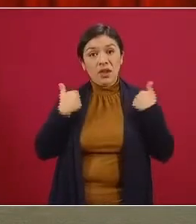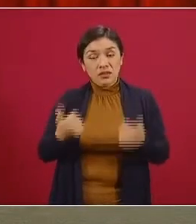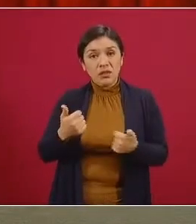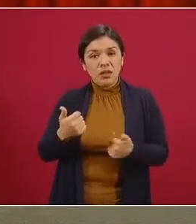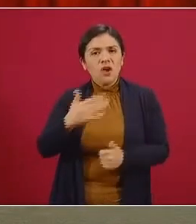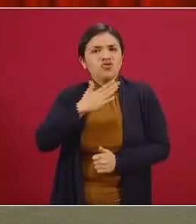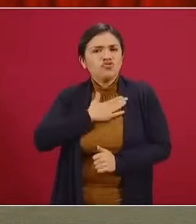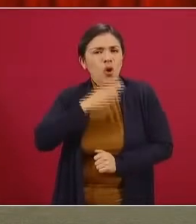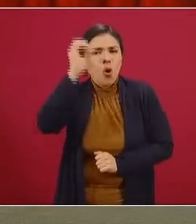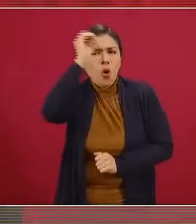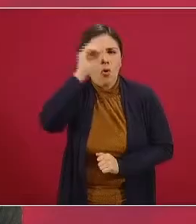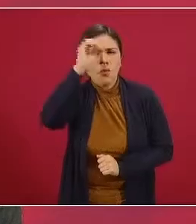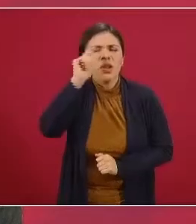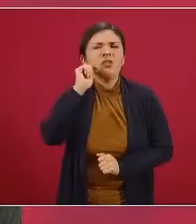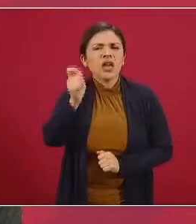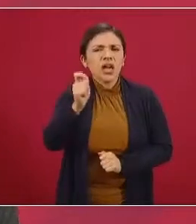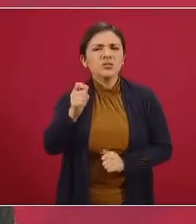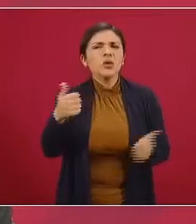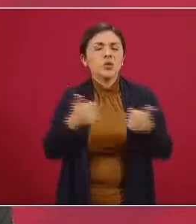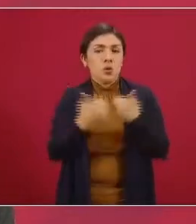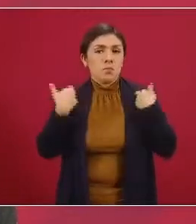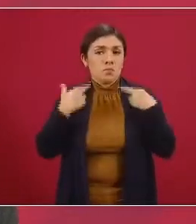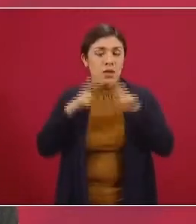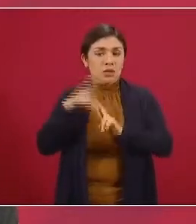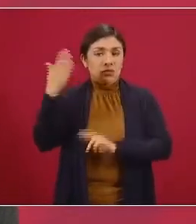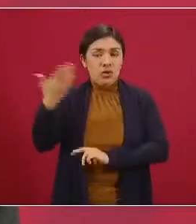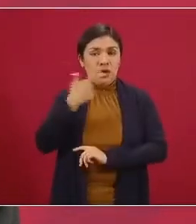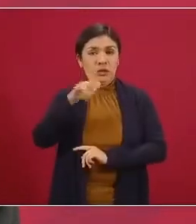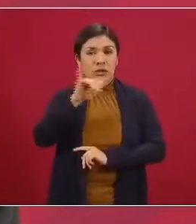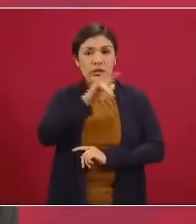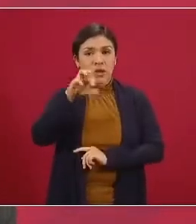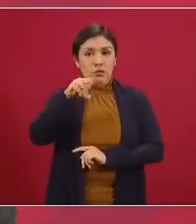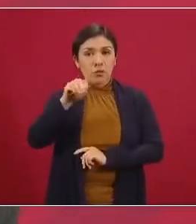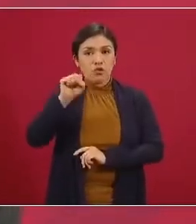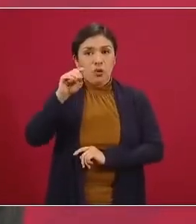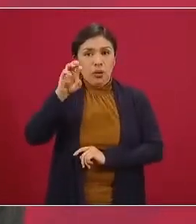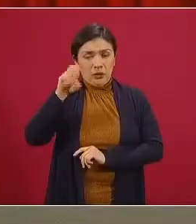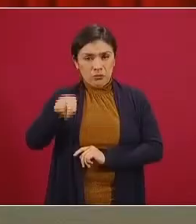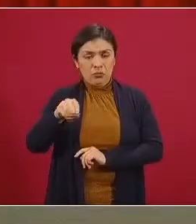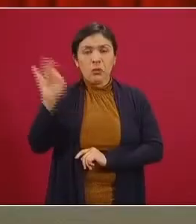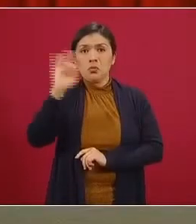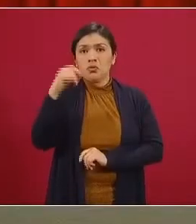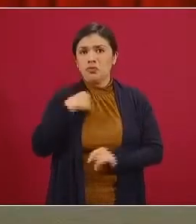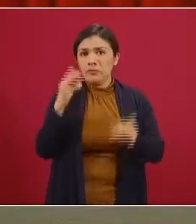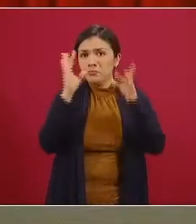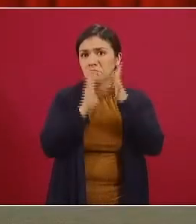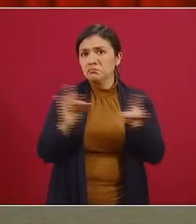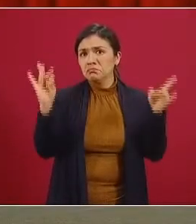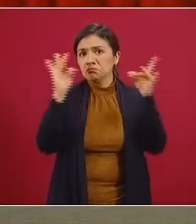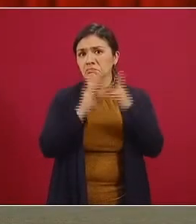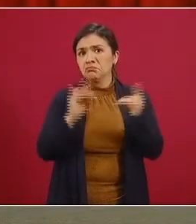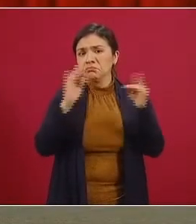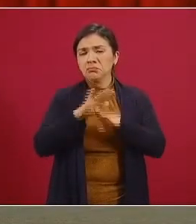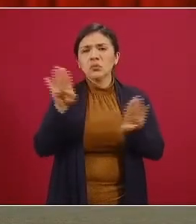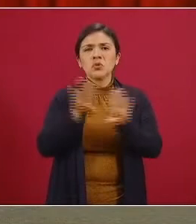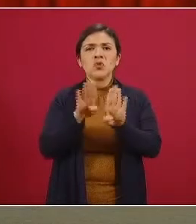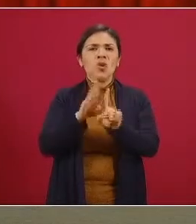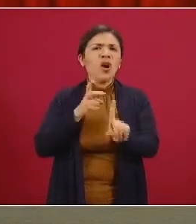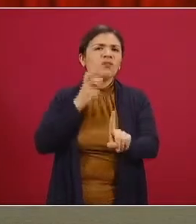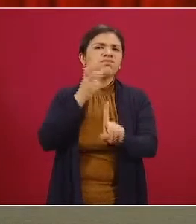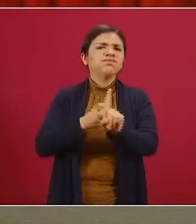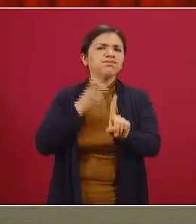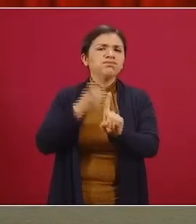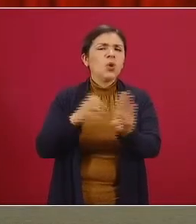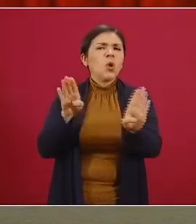nuestra postura respecto a el maestro Guillermo Soberón, cuando hemos hecho un pronunciamiento crítico respecto